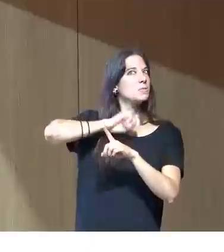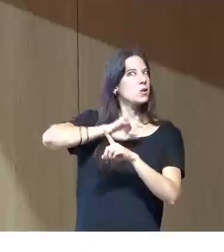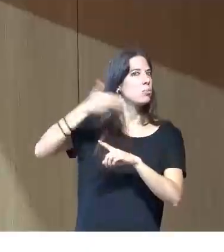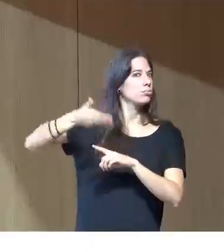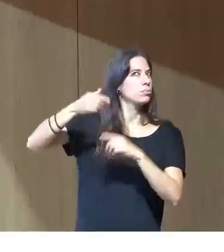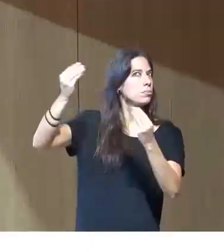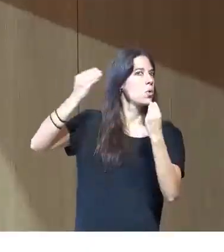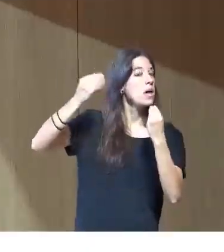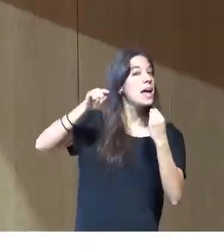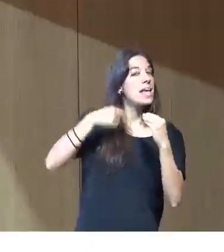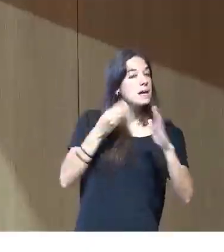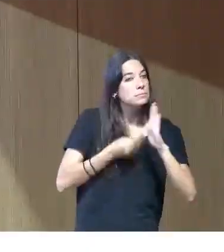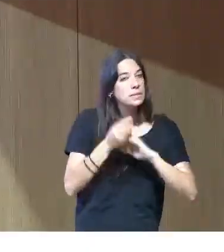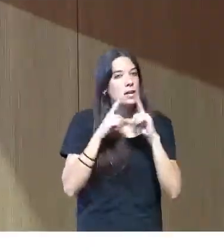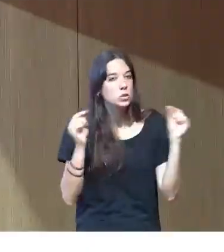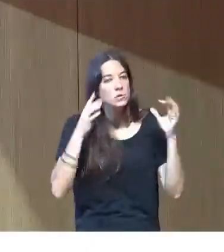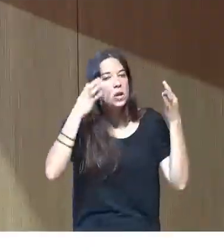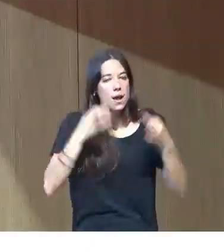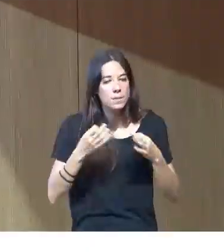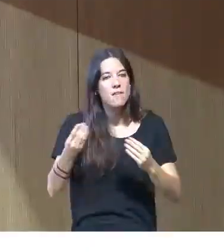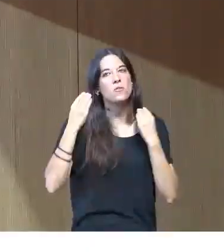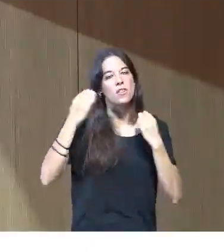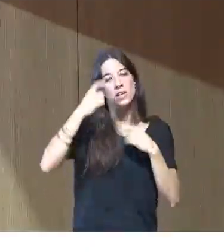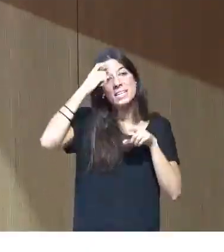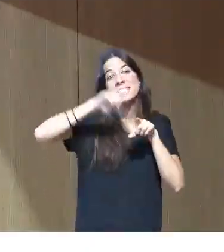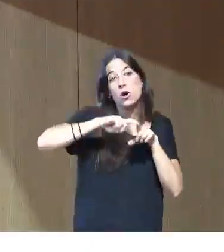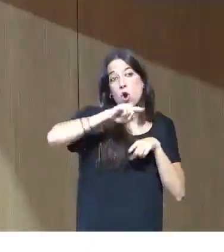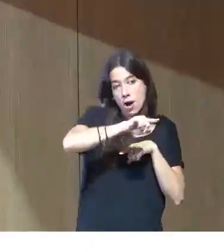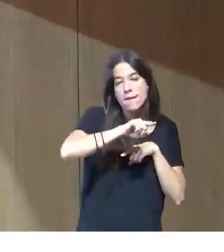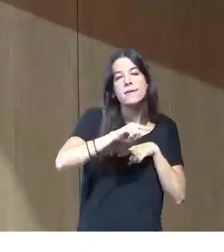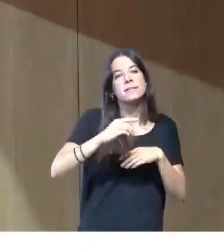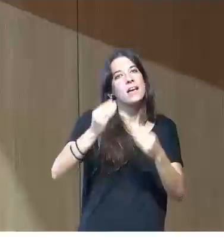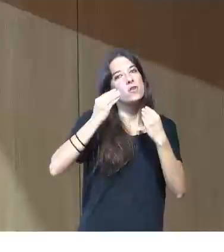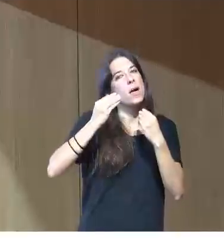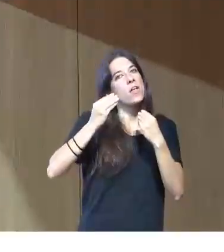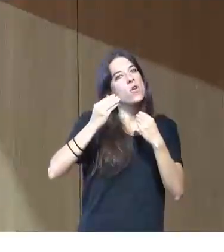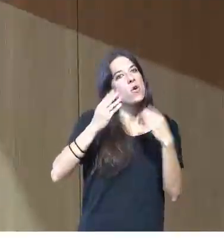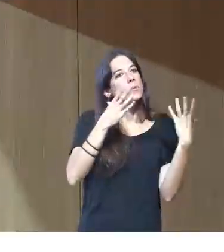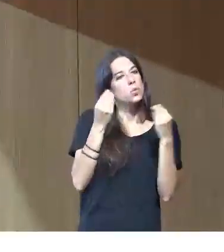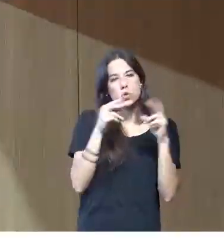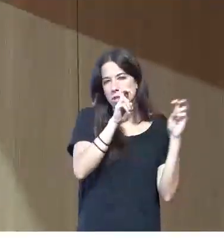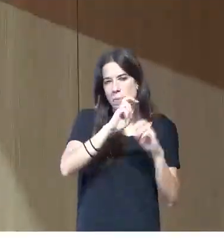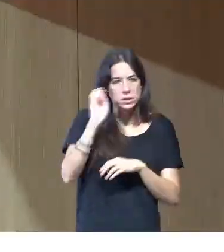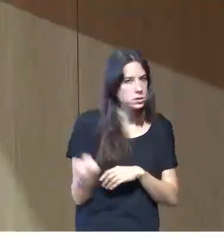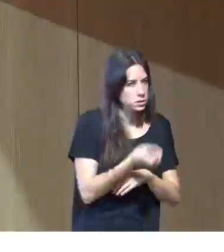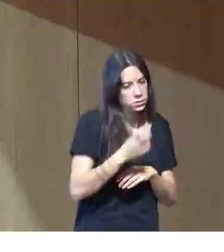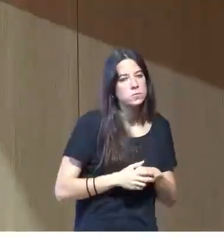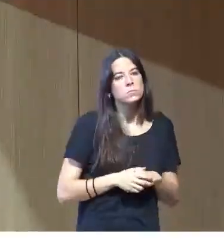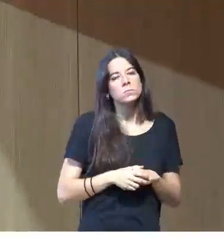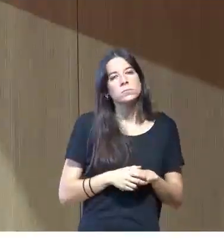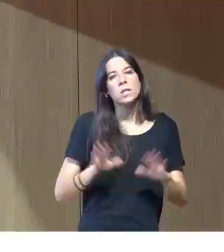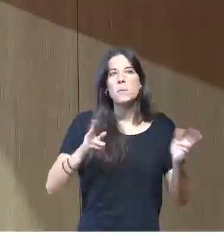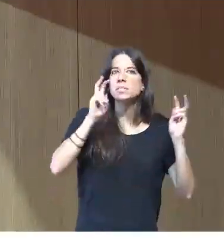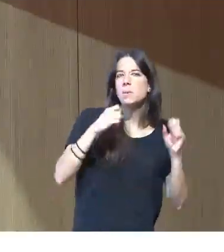proviene de Asturias y realmente se ha formado es psicóloga de profesión y se ha formado en muchas en muchas cuestiones no solamente con el trabajo